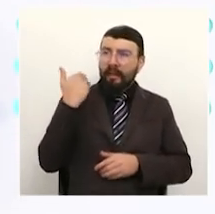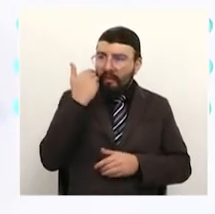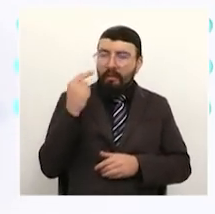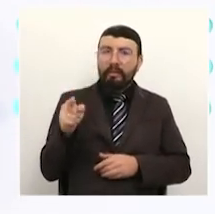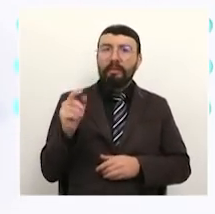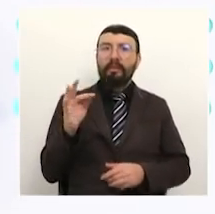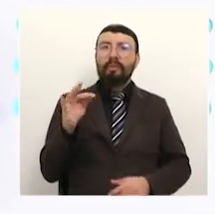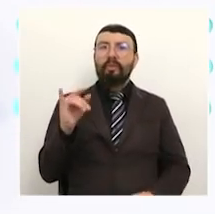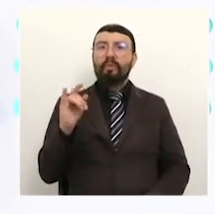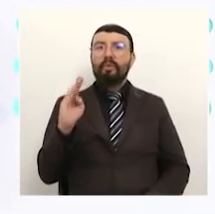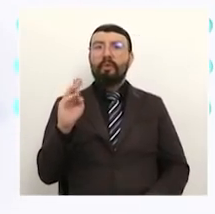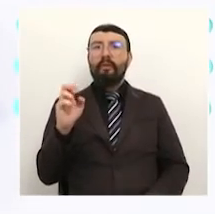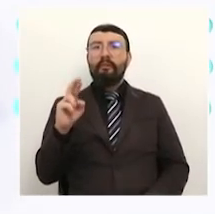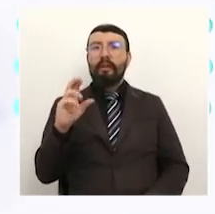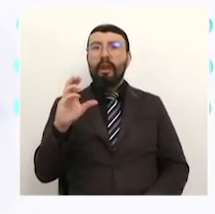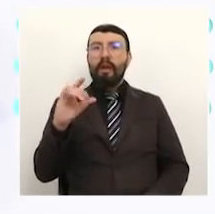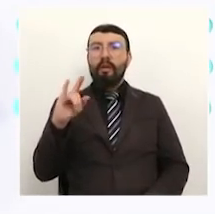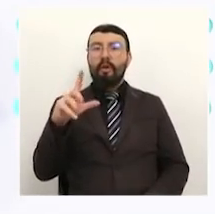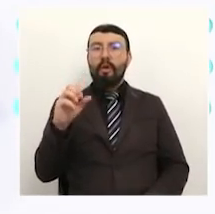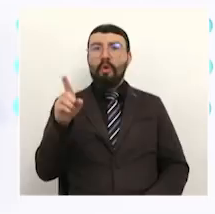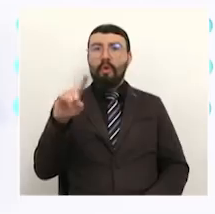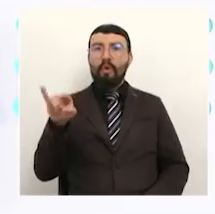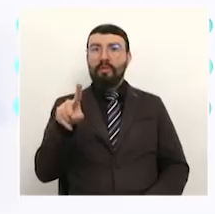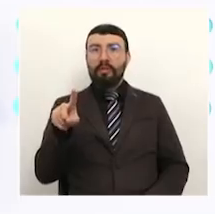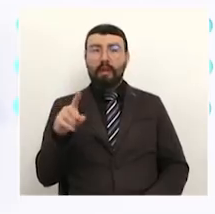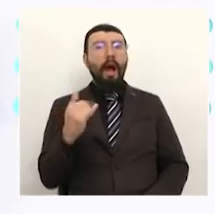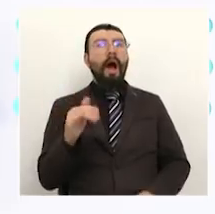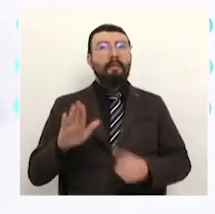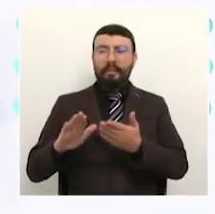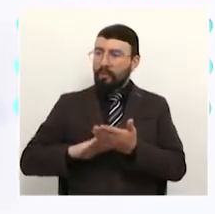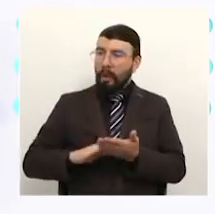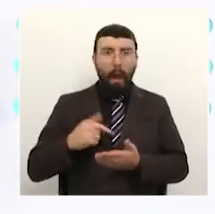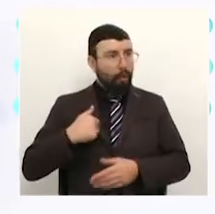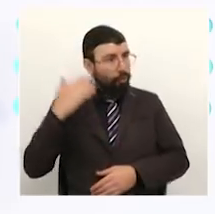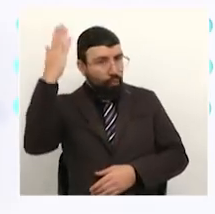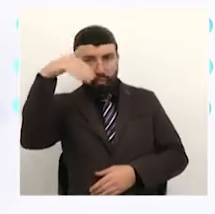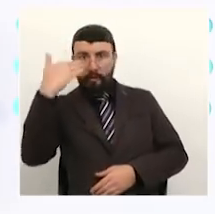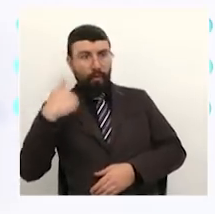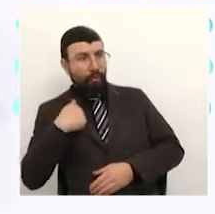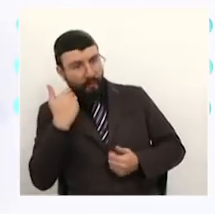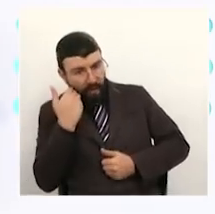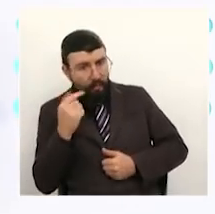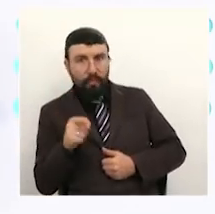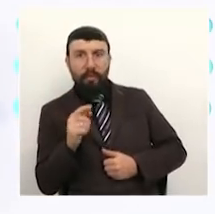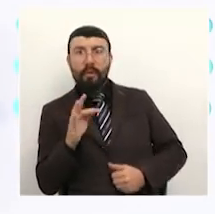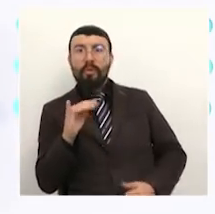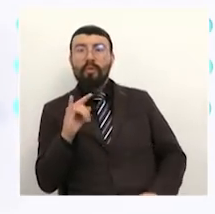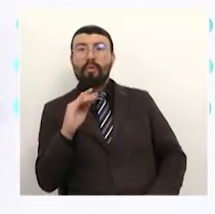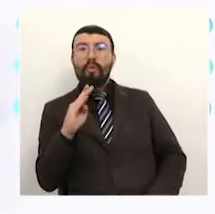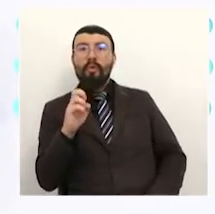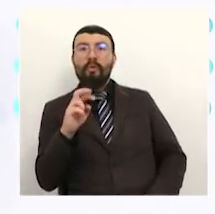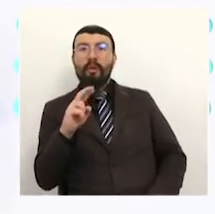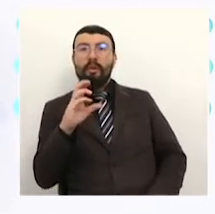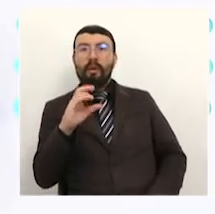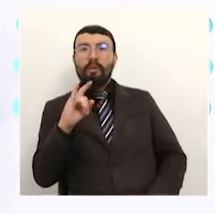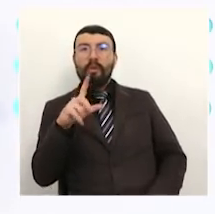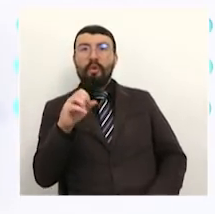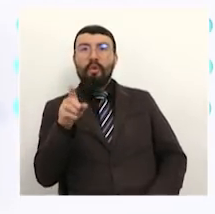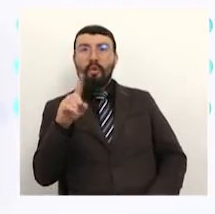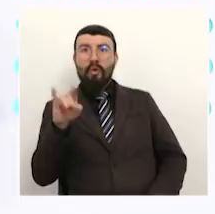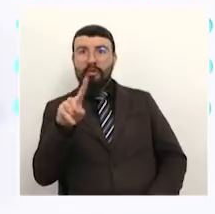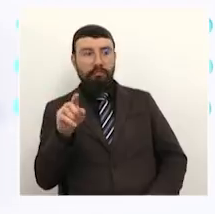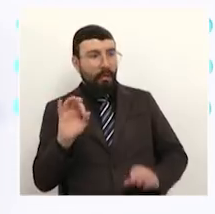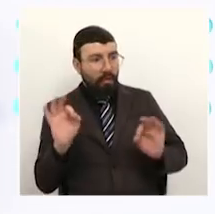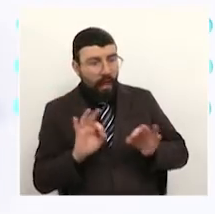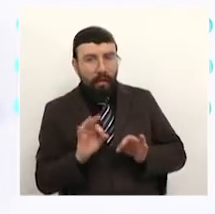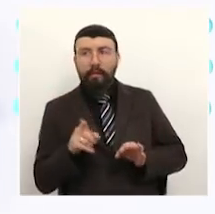a nuestra tuberculosis y no hemos sabido que hemos tenido tuberculosis entonces no quiere decir que no haya existido solo que el psuv diagnóstico ha sido muchísimo